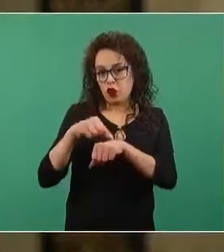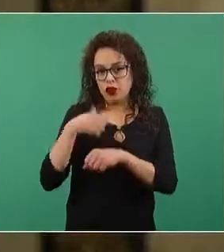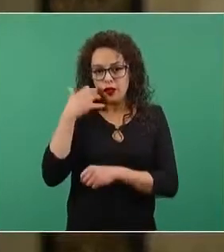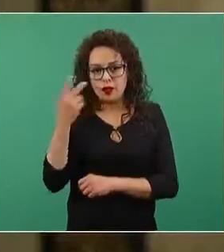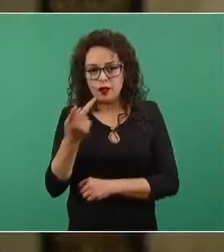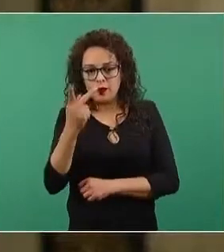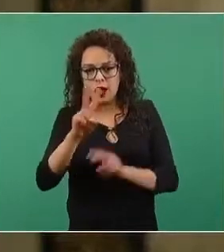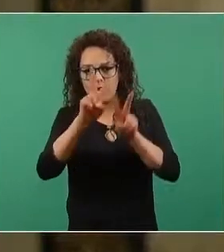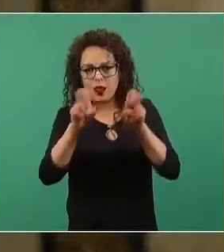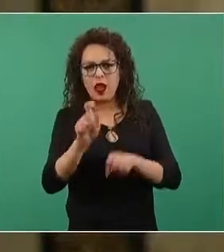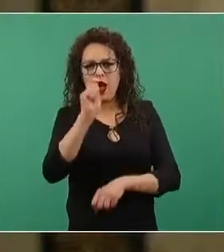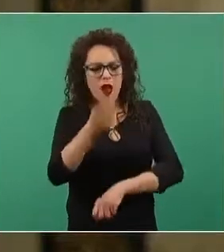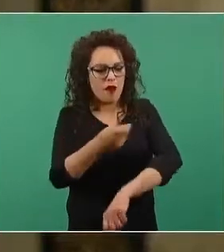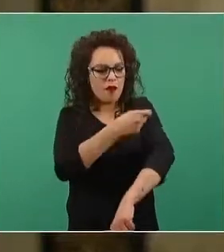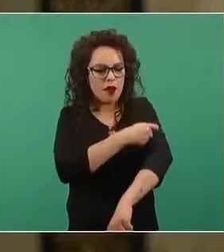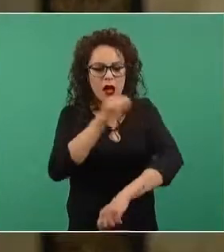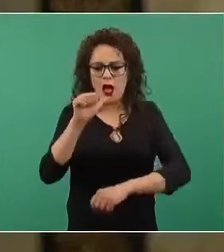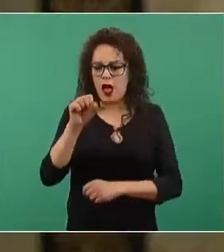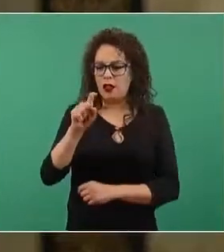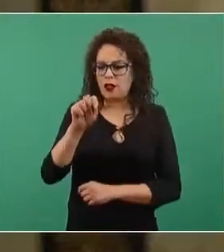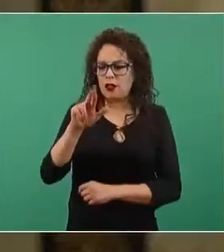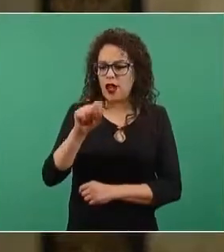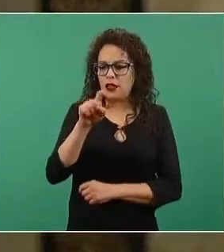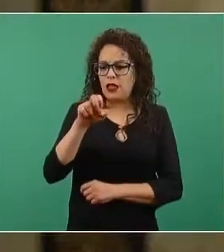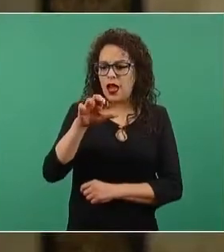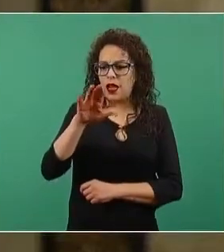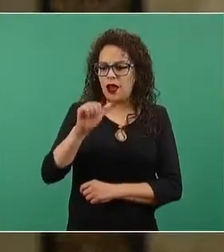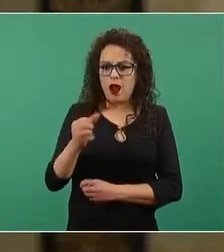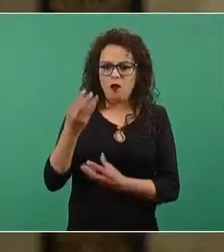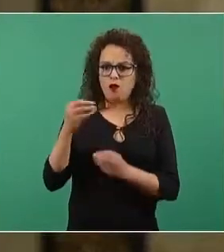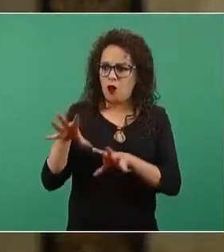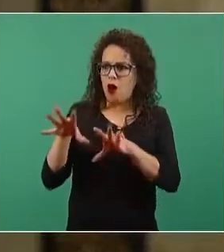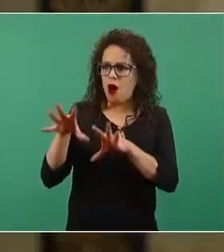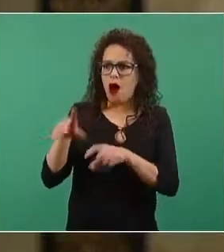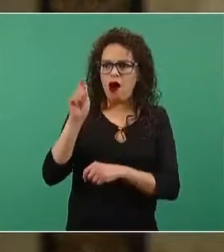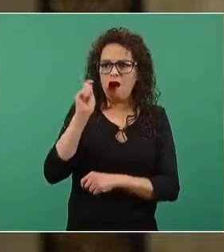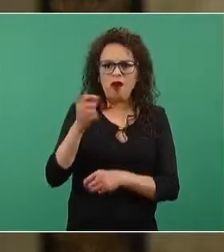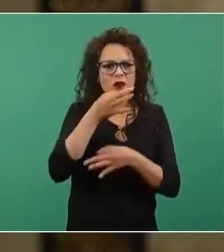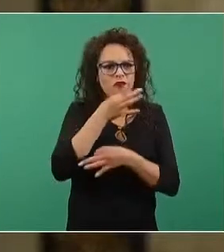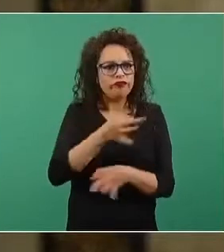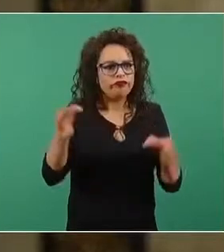AstraZeneca, que salió mucho a la luz con respecto a ciertas